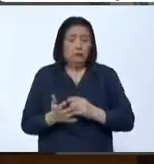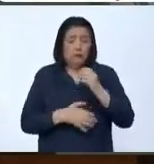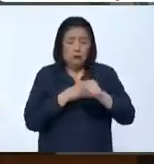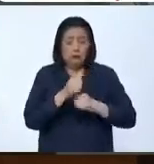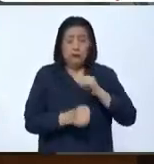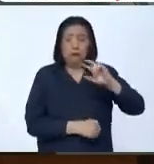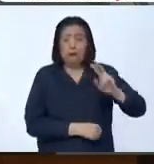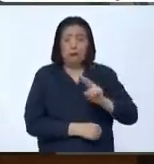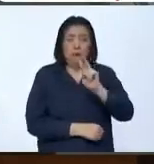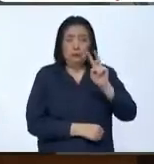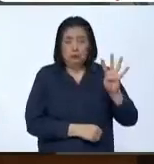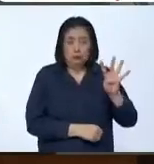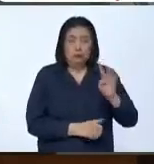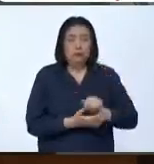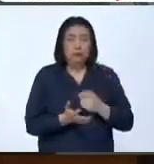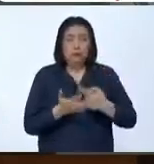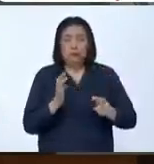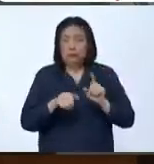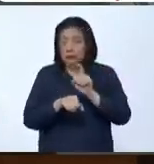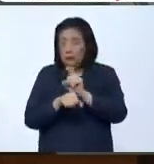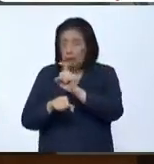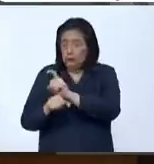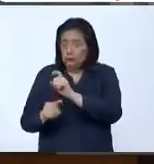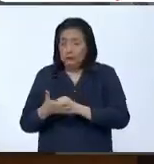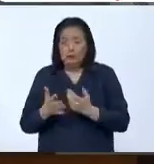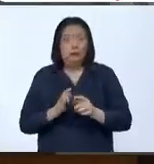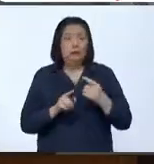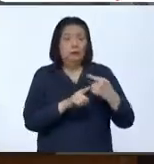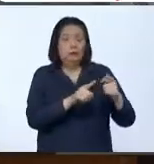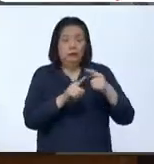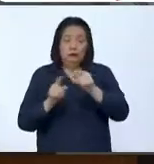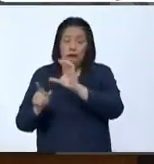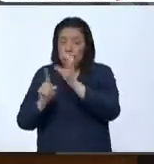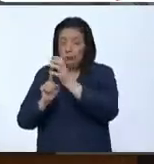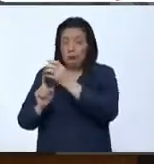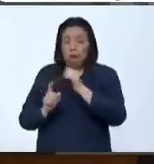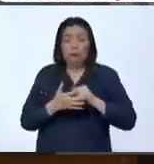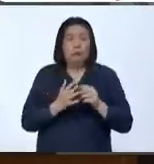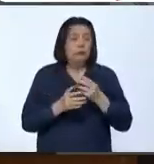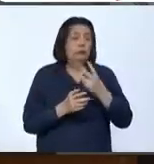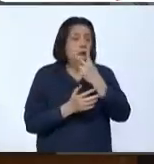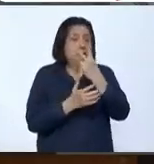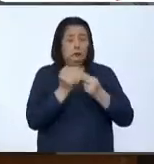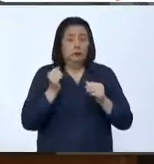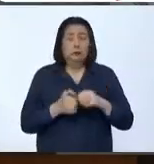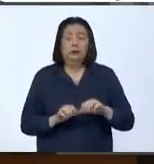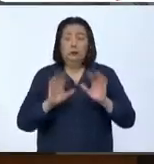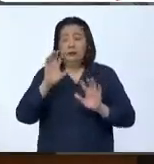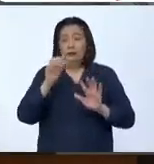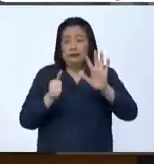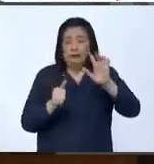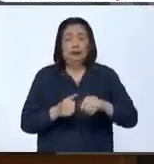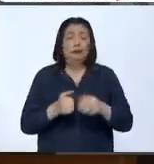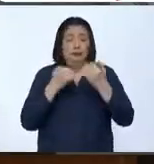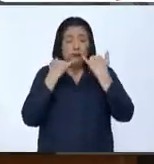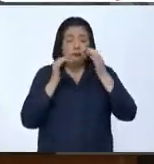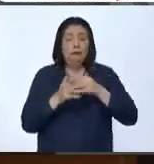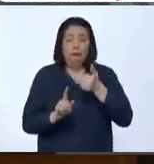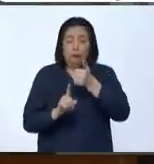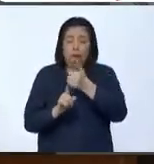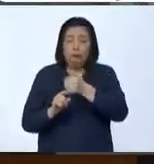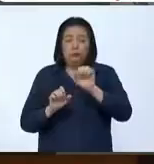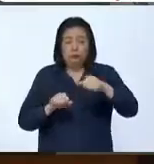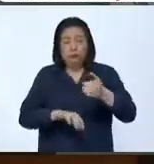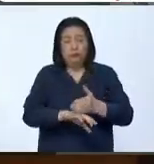el año 2024 para la educación intercultural bilingüe en 16 lenguas originarias será